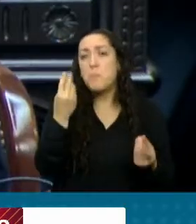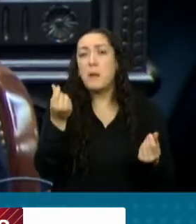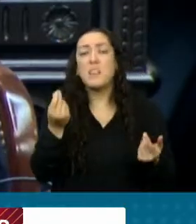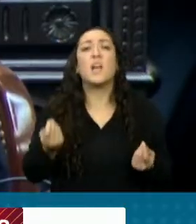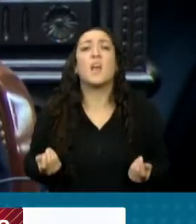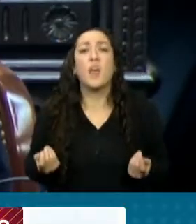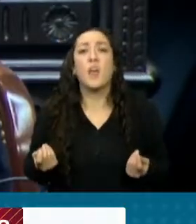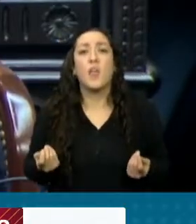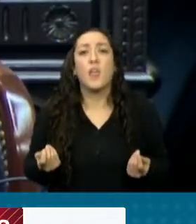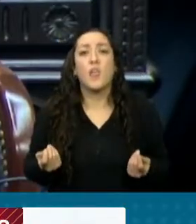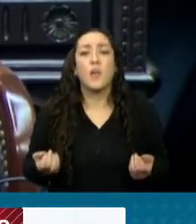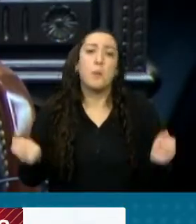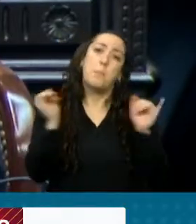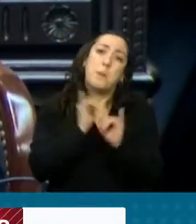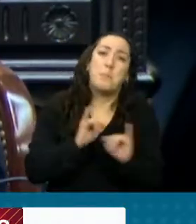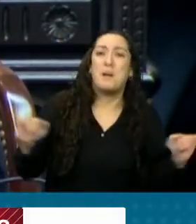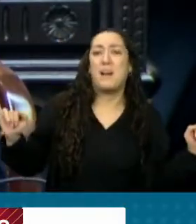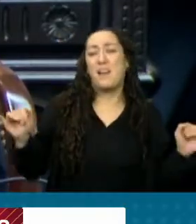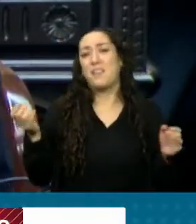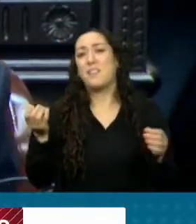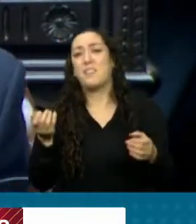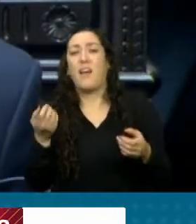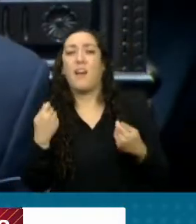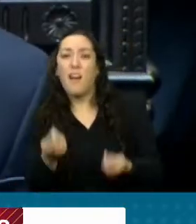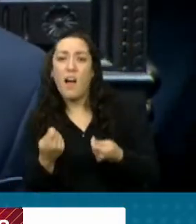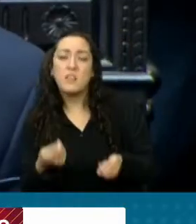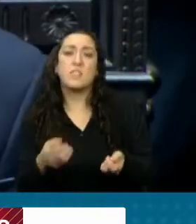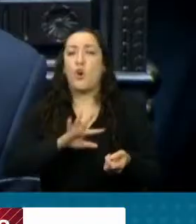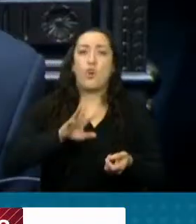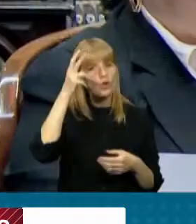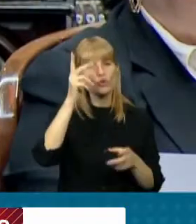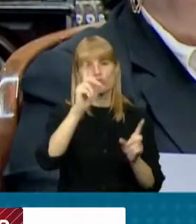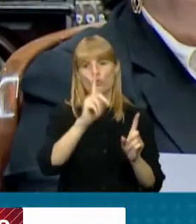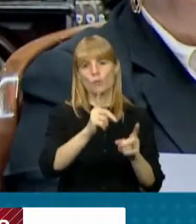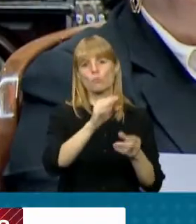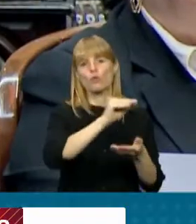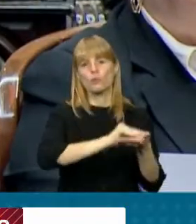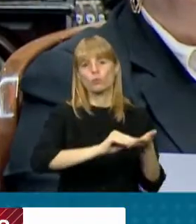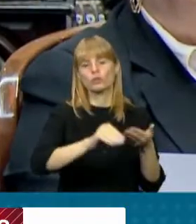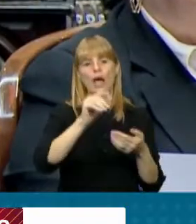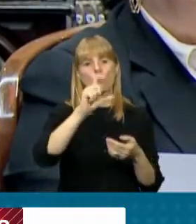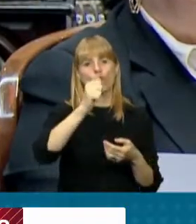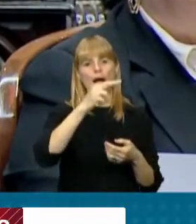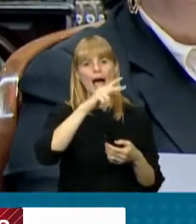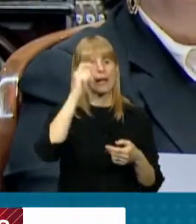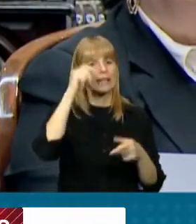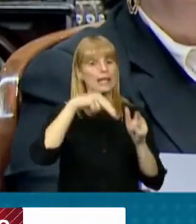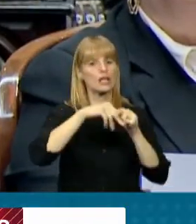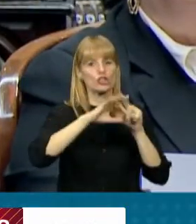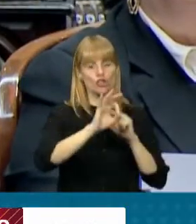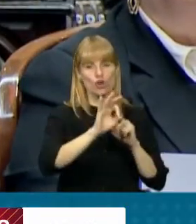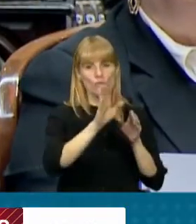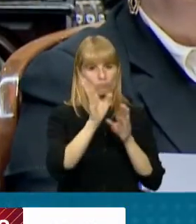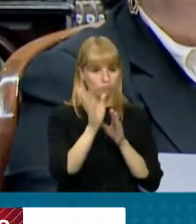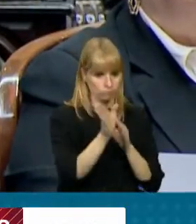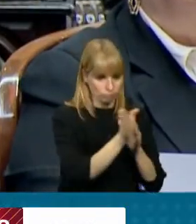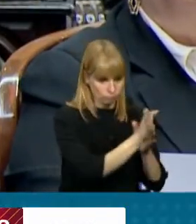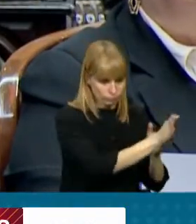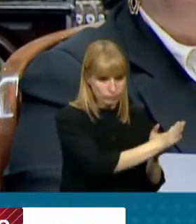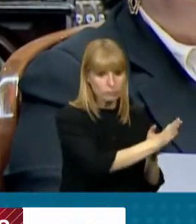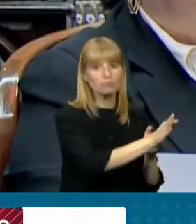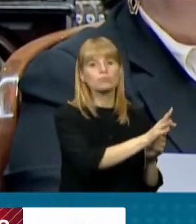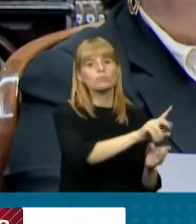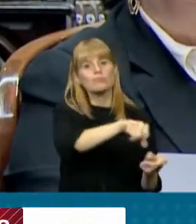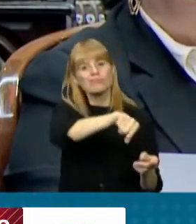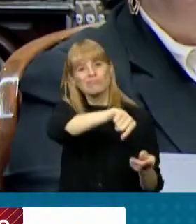los últimos jubilados que tengan, tal vez, no tenemos la bola de cristal, que tengan casa propia, ¿no? Son jubilados que